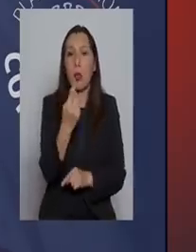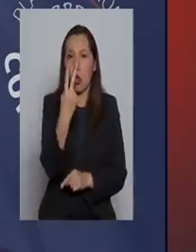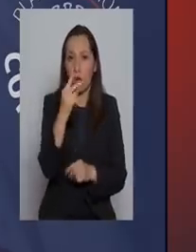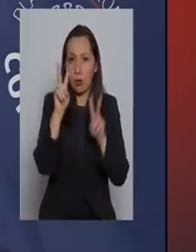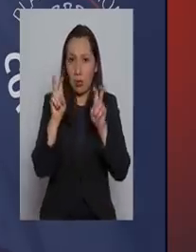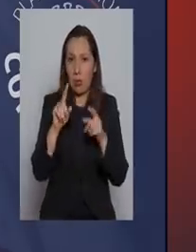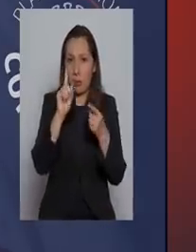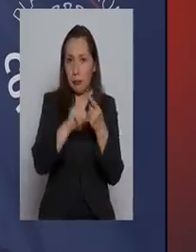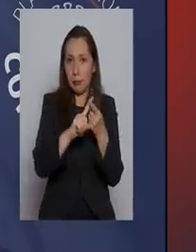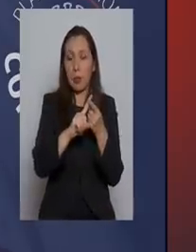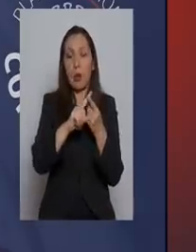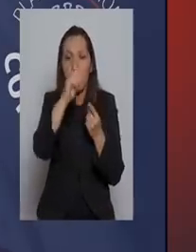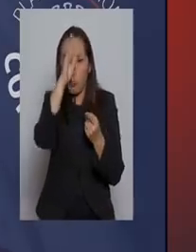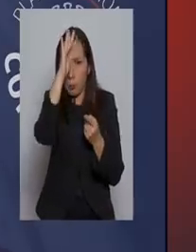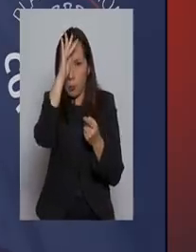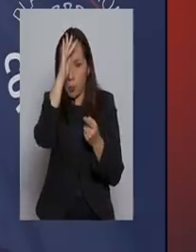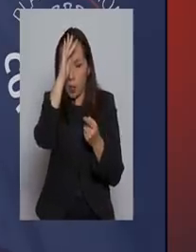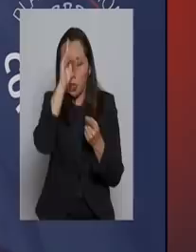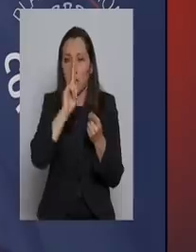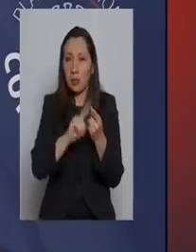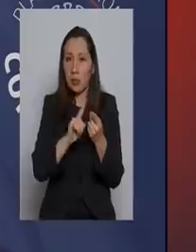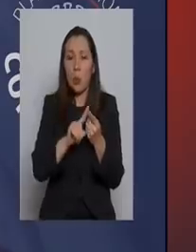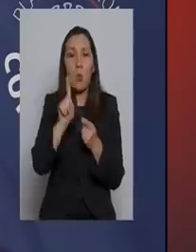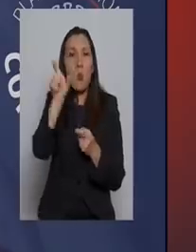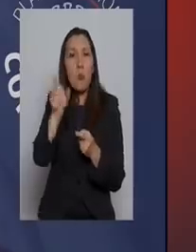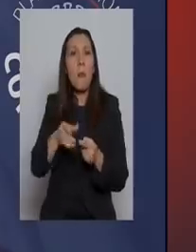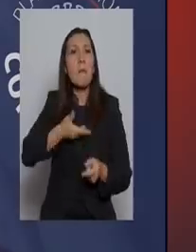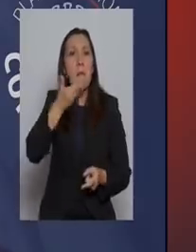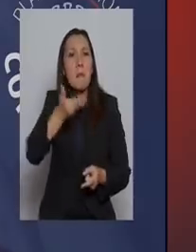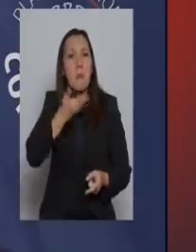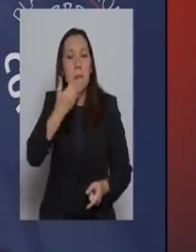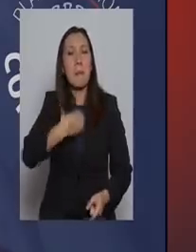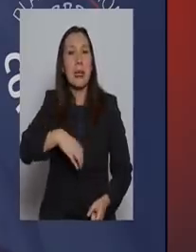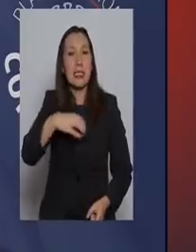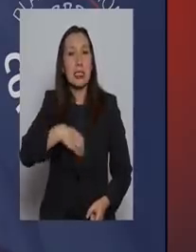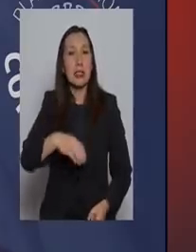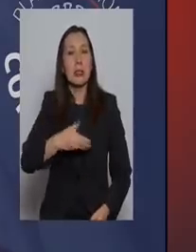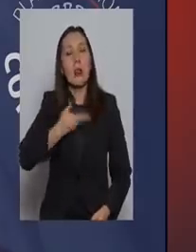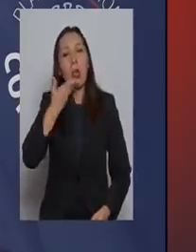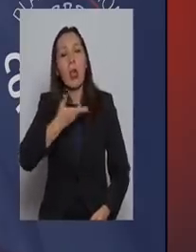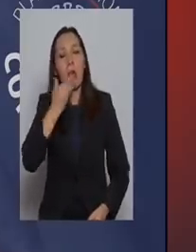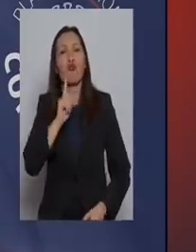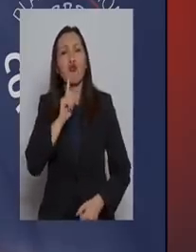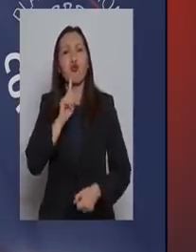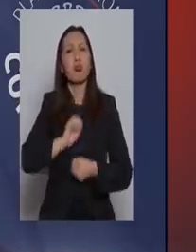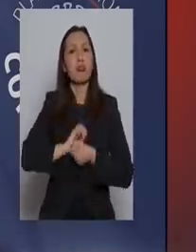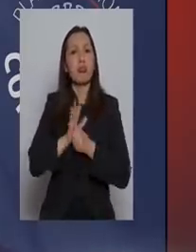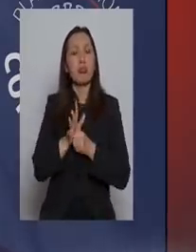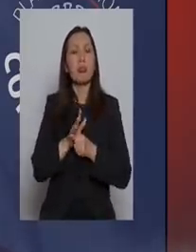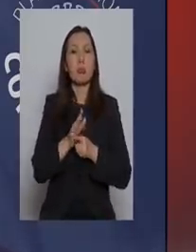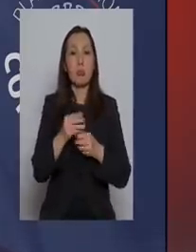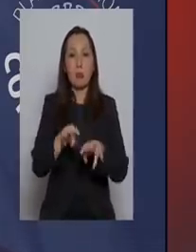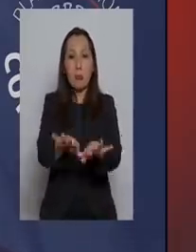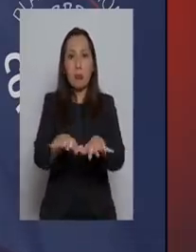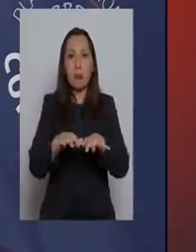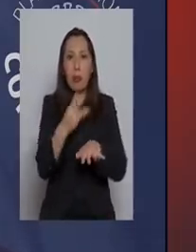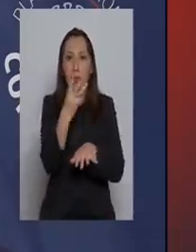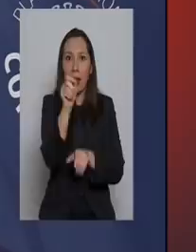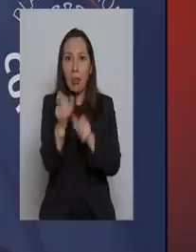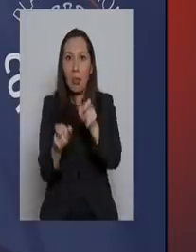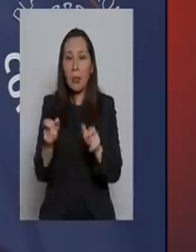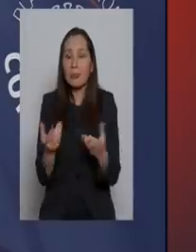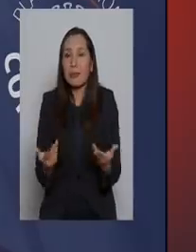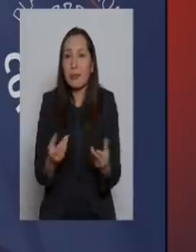dos temas. Uno, Puente Alto. Un pastor realizó con COVID-19 un rito donde había 30 personas.